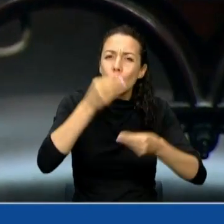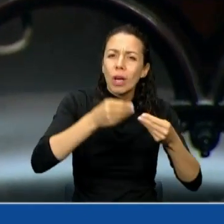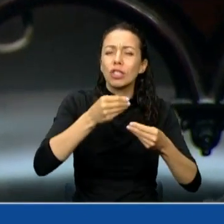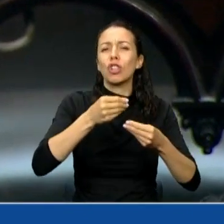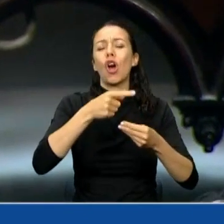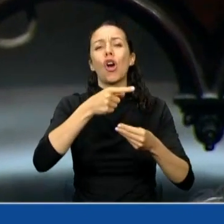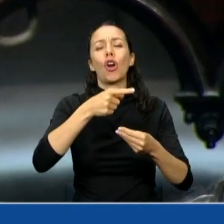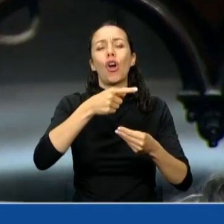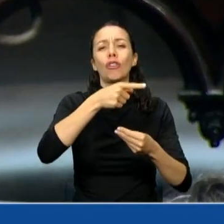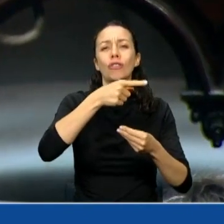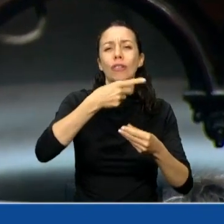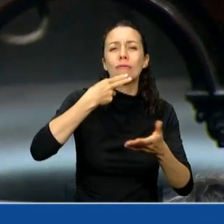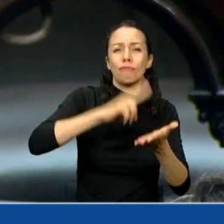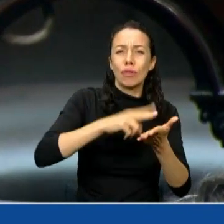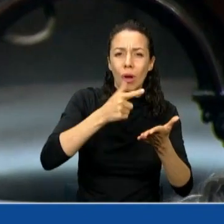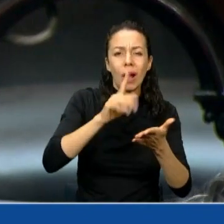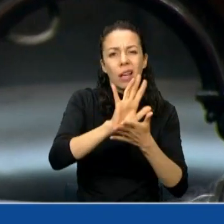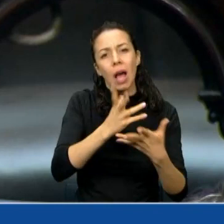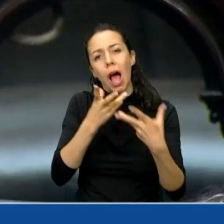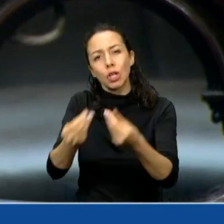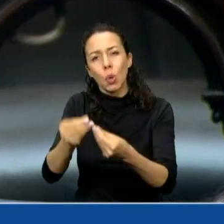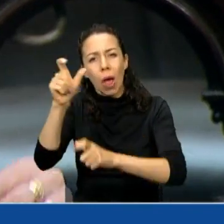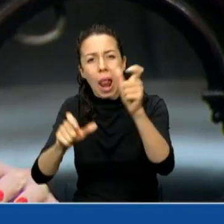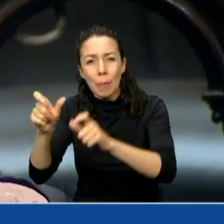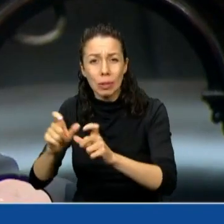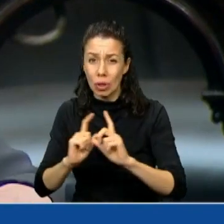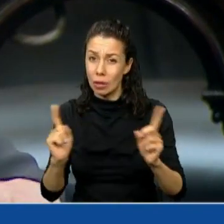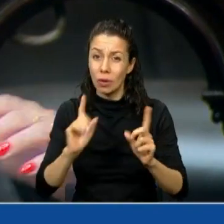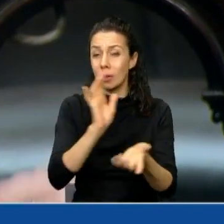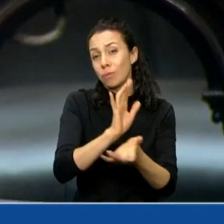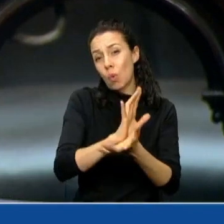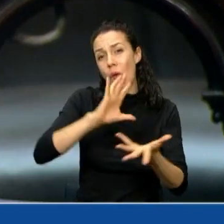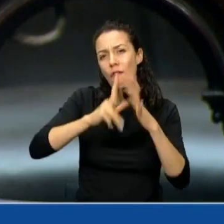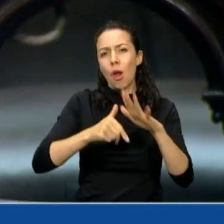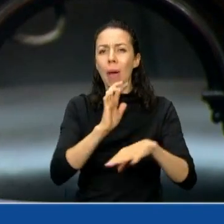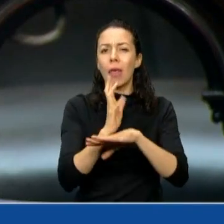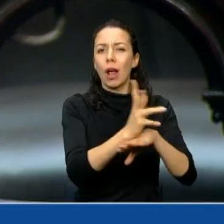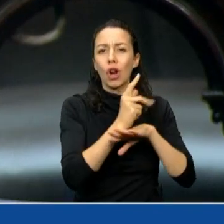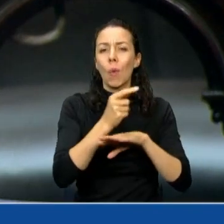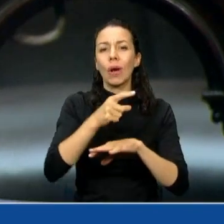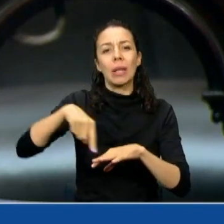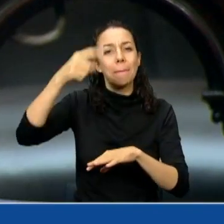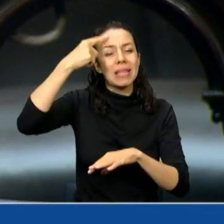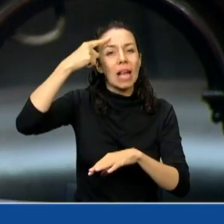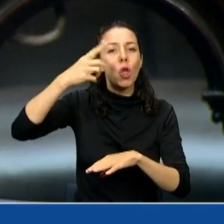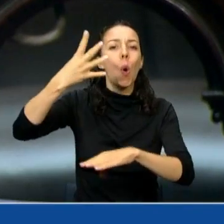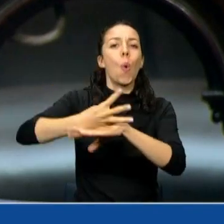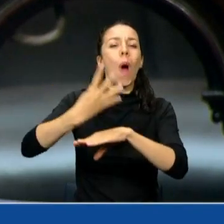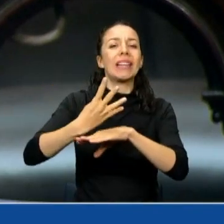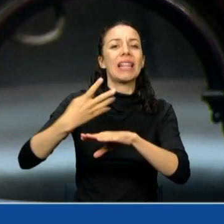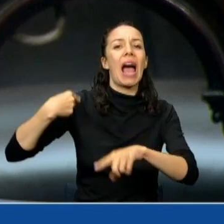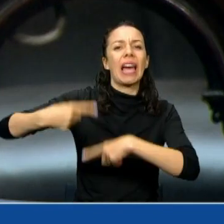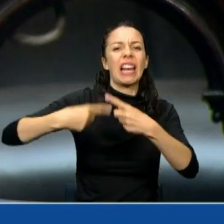contribuyentes? Tal vez es un robo que piensan resolver en la cuarta generación de políticas públicas, porque